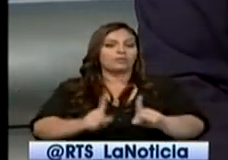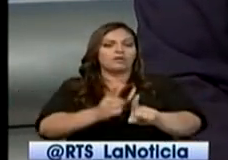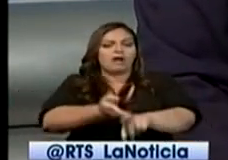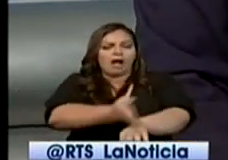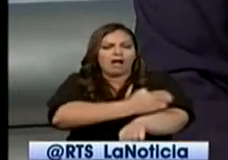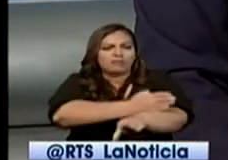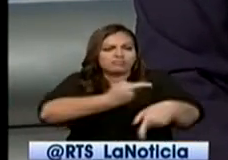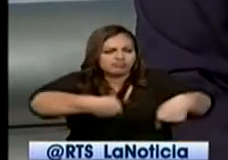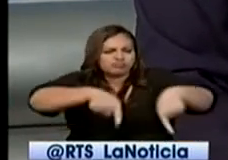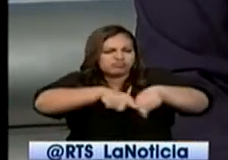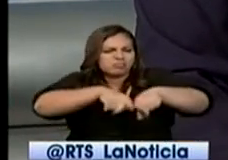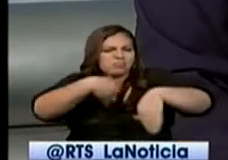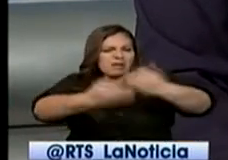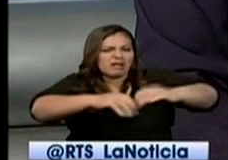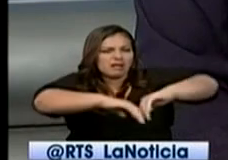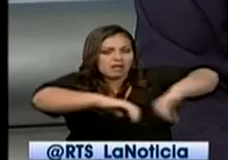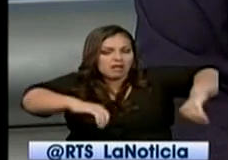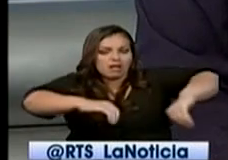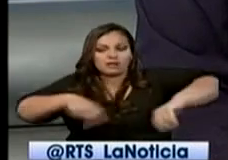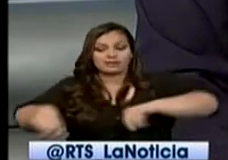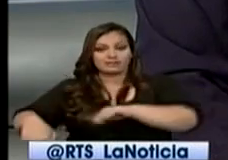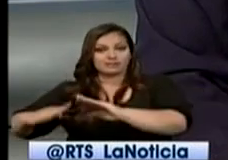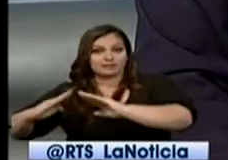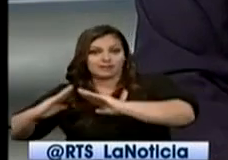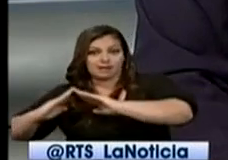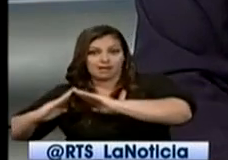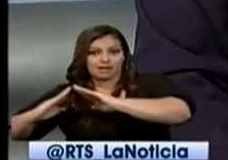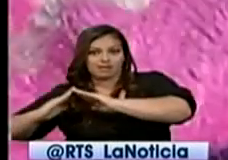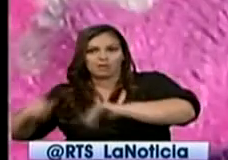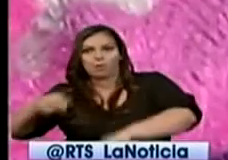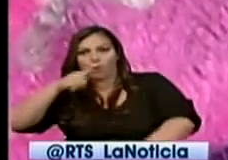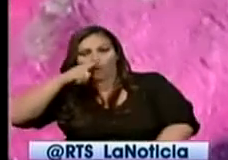salvaje golpiza denunciaron la agresión.